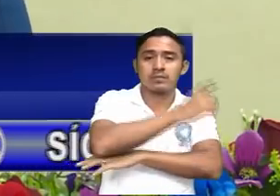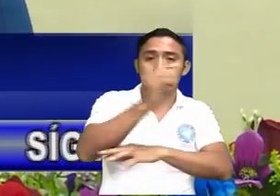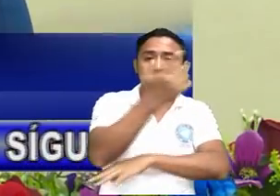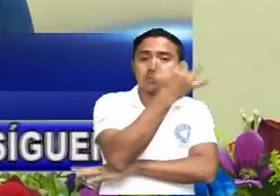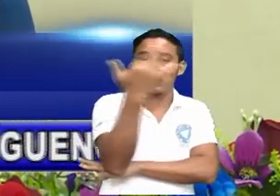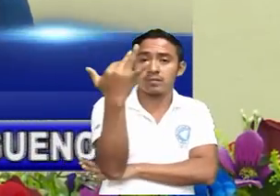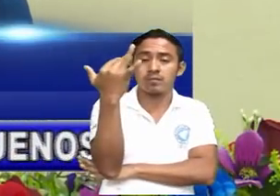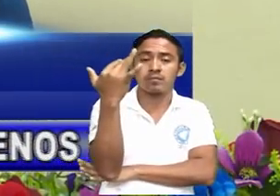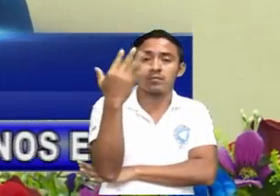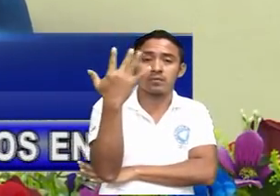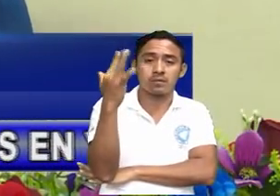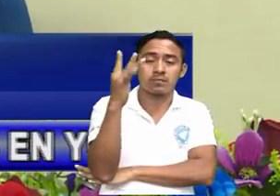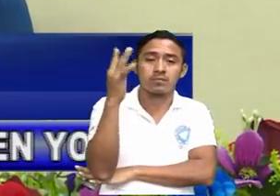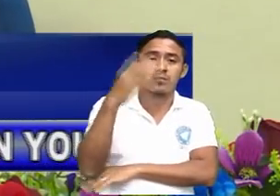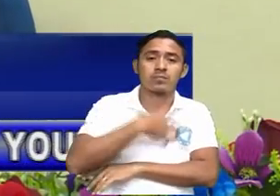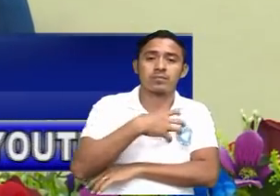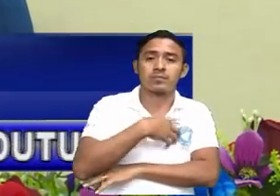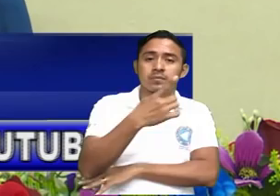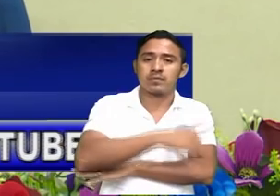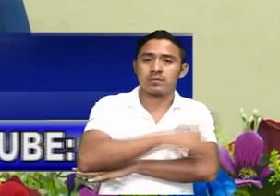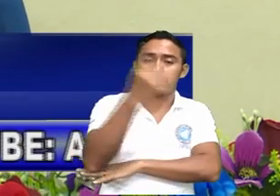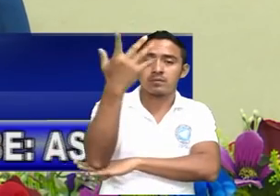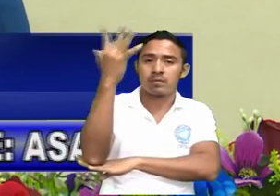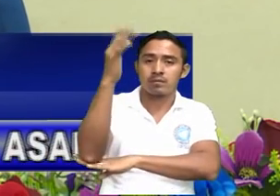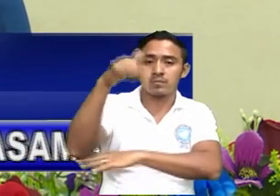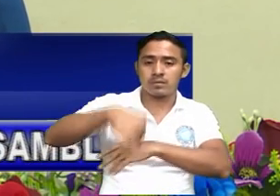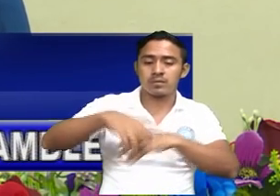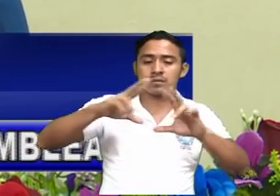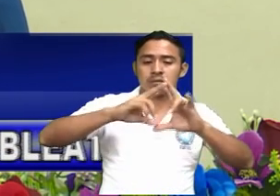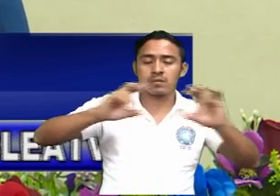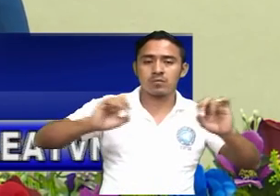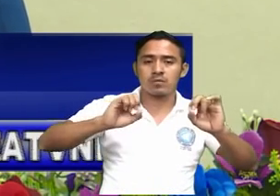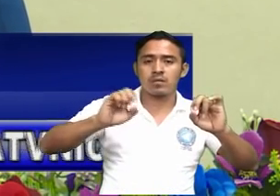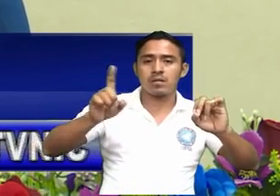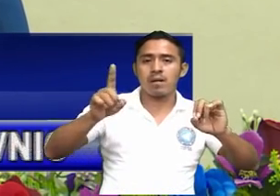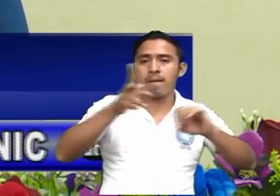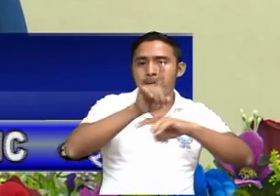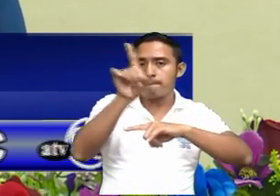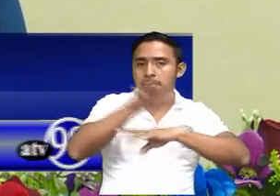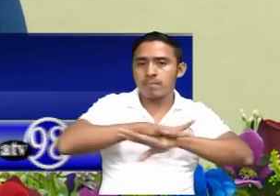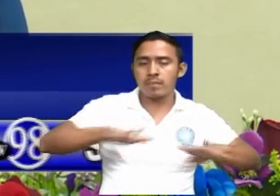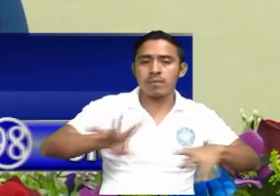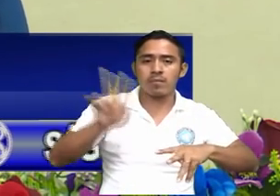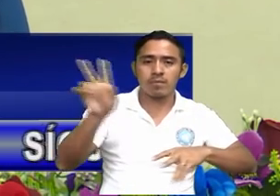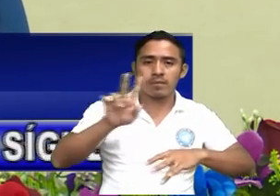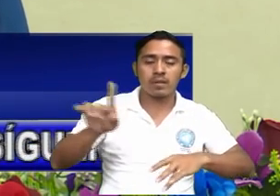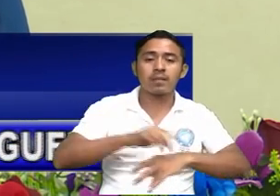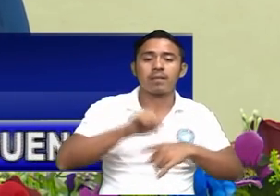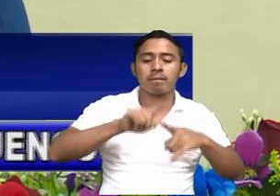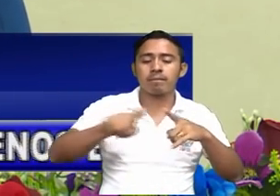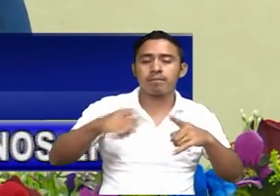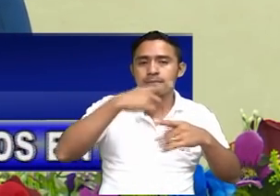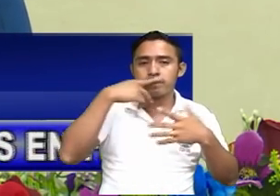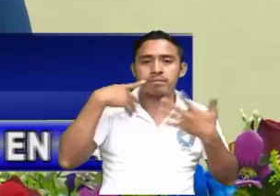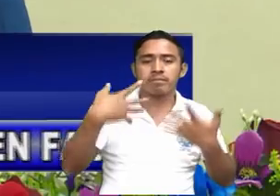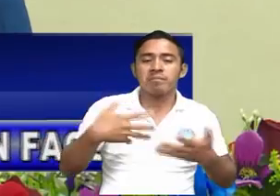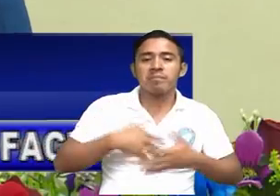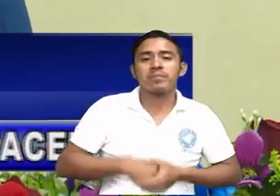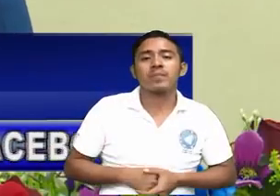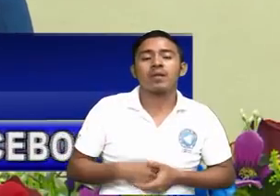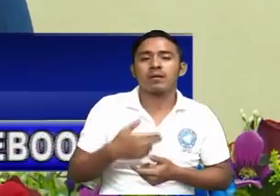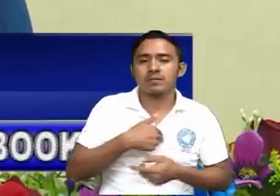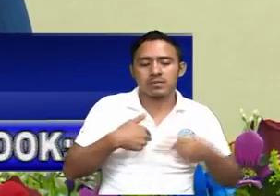ustedes saben de que el Día del Árbol en nuestro país se celebra los últimos viernes del mes de junio. Nosotros vamos a destacar con